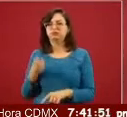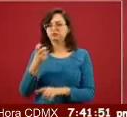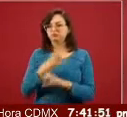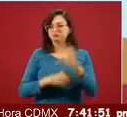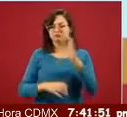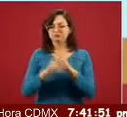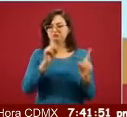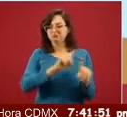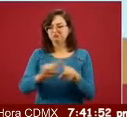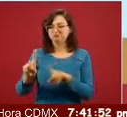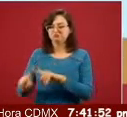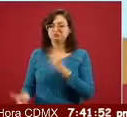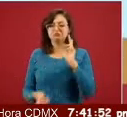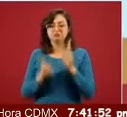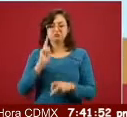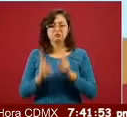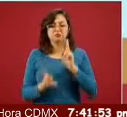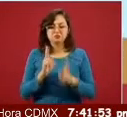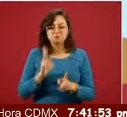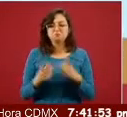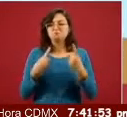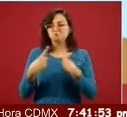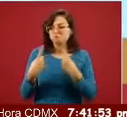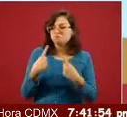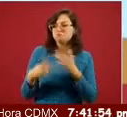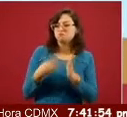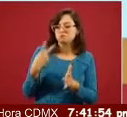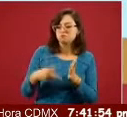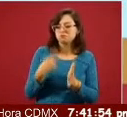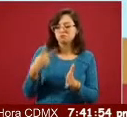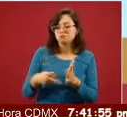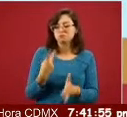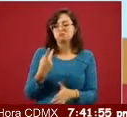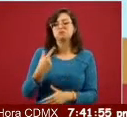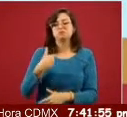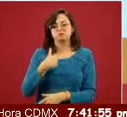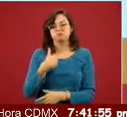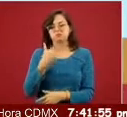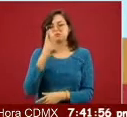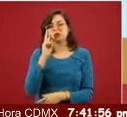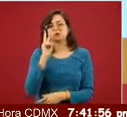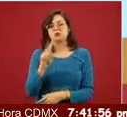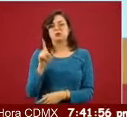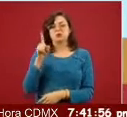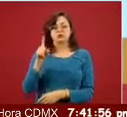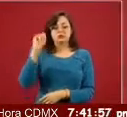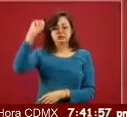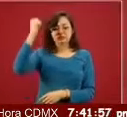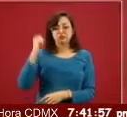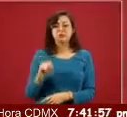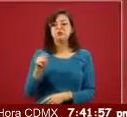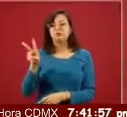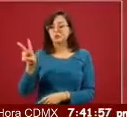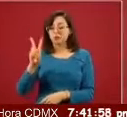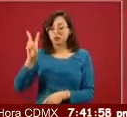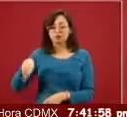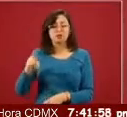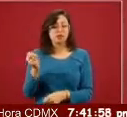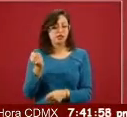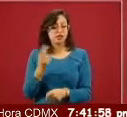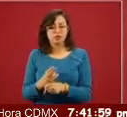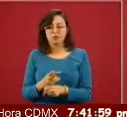que tenemos. Y me consta que en Sinaloa él ha actuado muy oportunamente